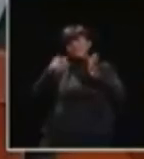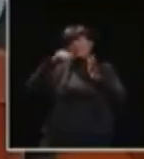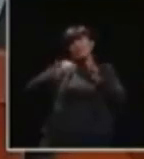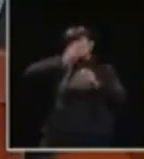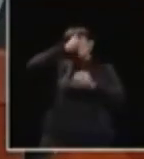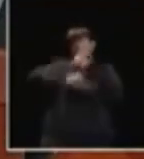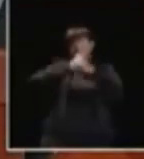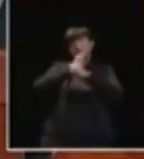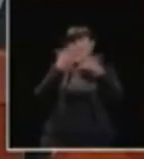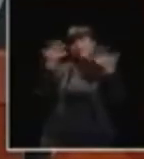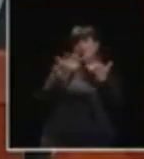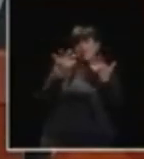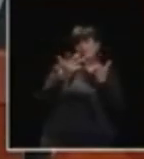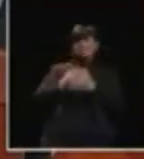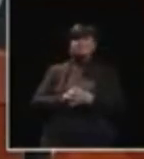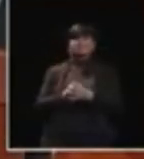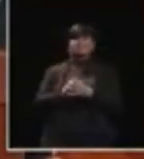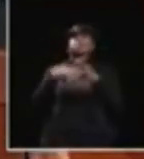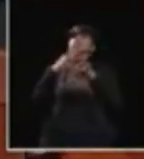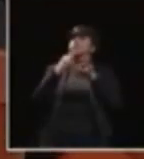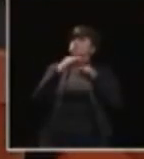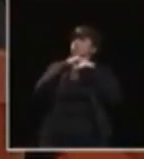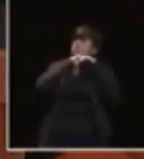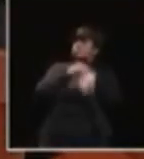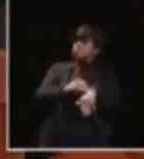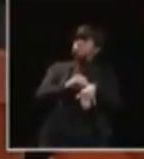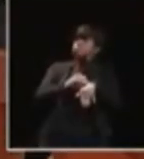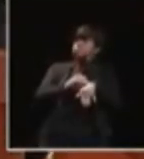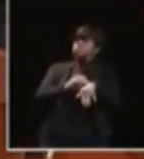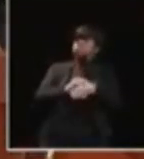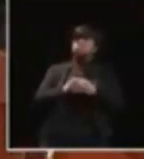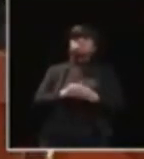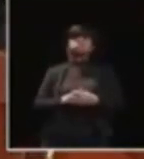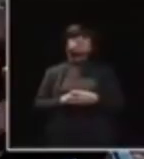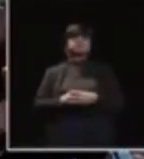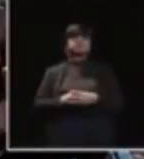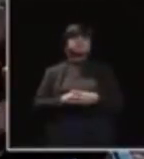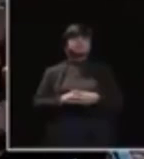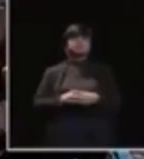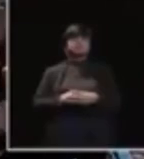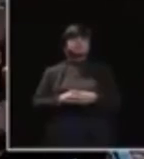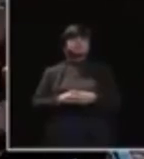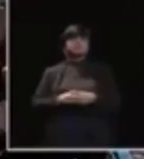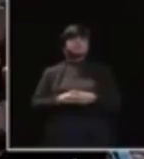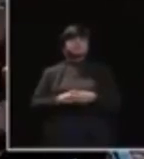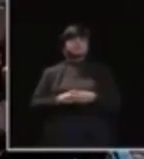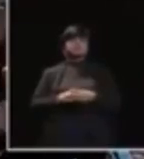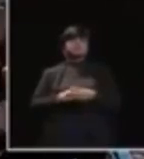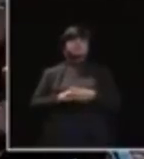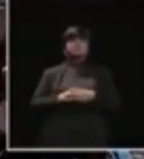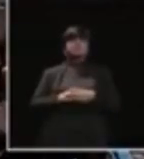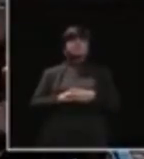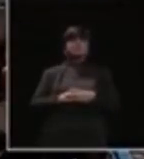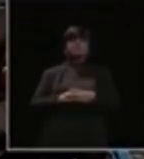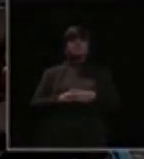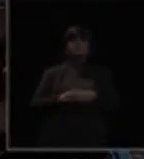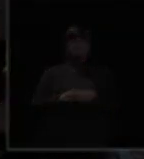ejercicio. Es cumplida su instrucción, diputado presidente. Notimex.